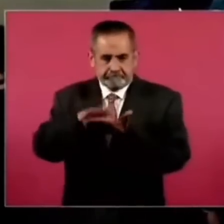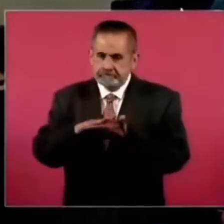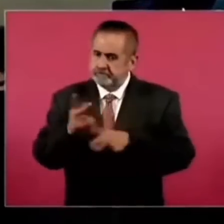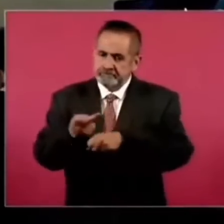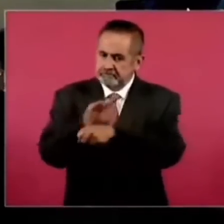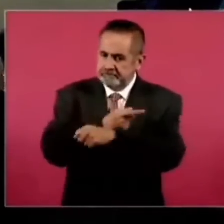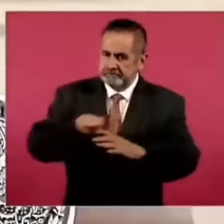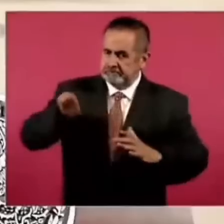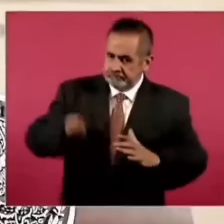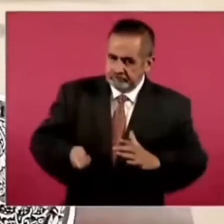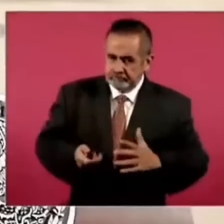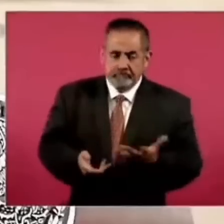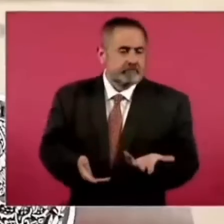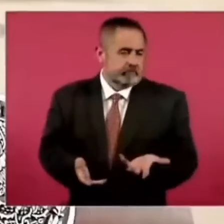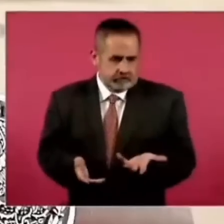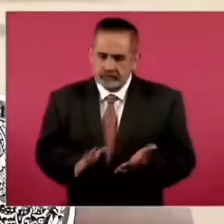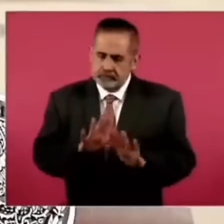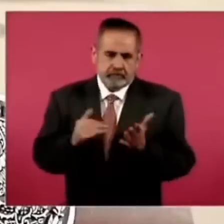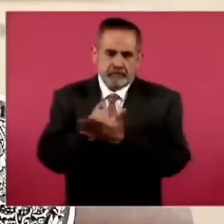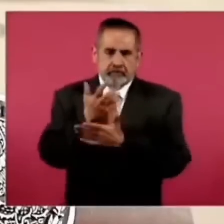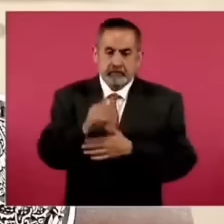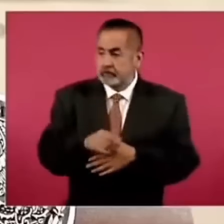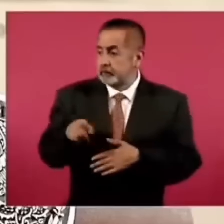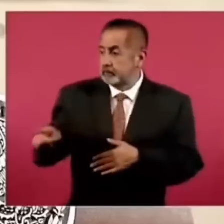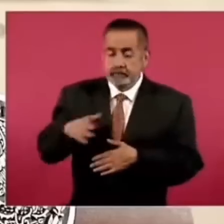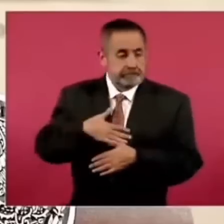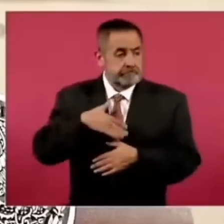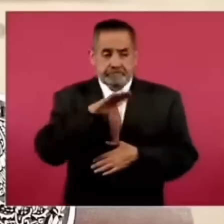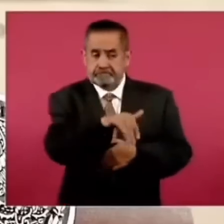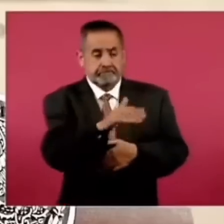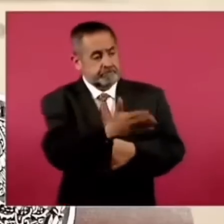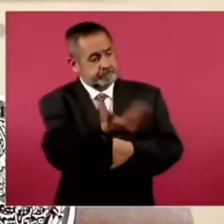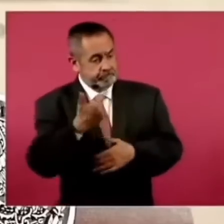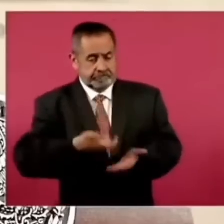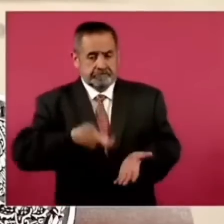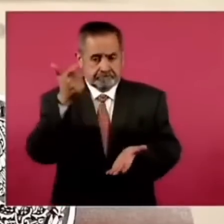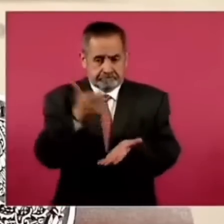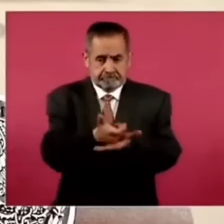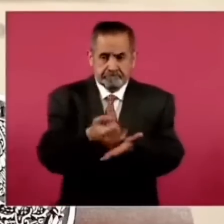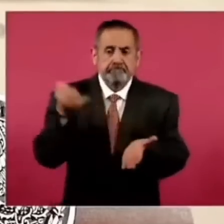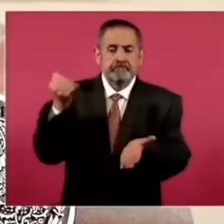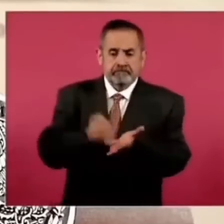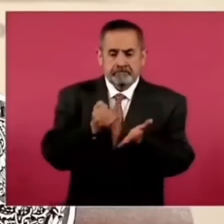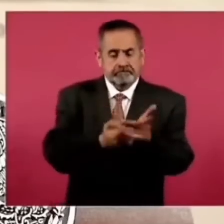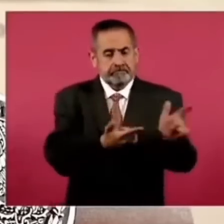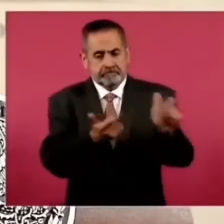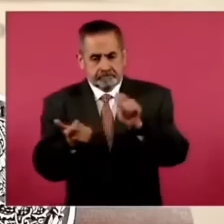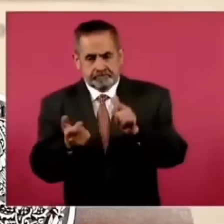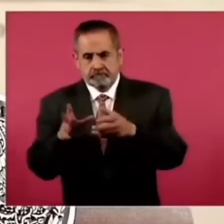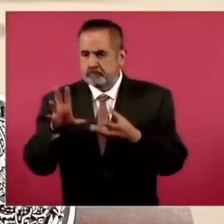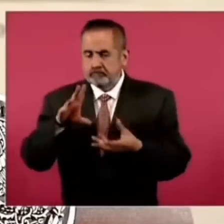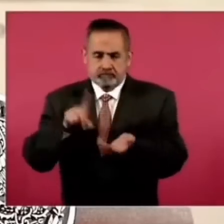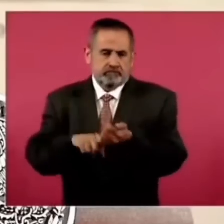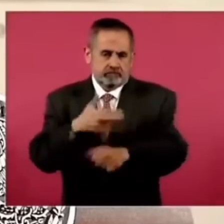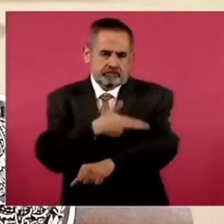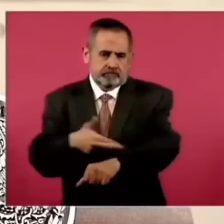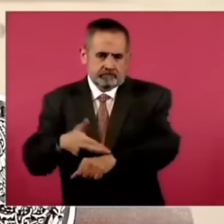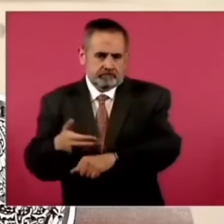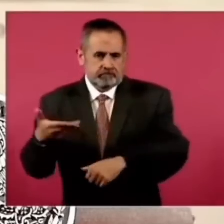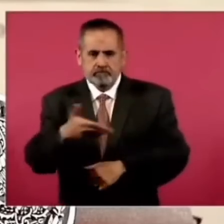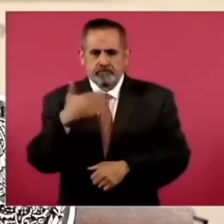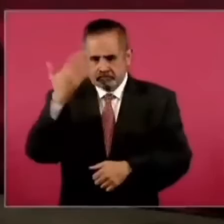juzgada, ya tenía la autoridad la facultad de ejercer el cobro por los mecanismos que